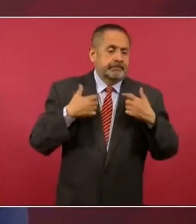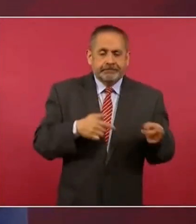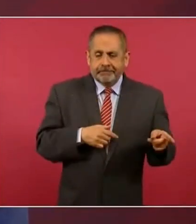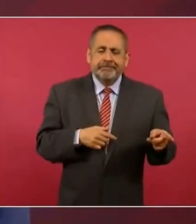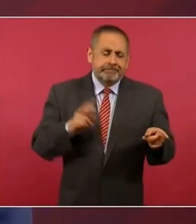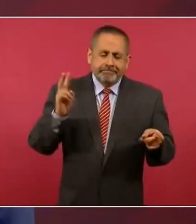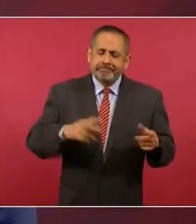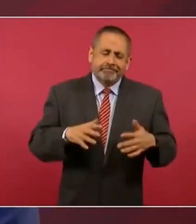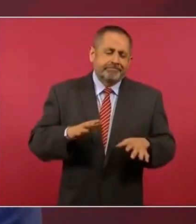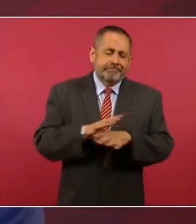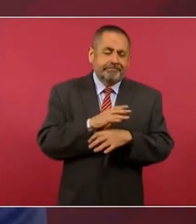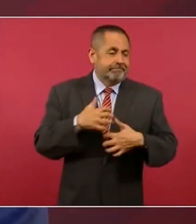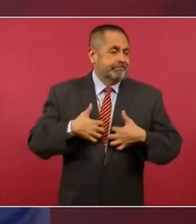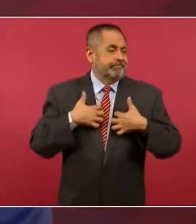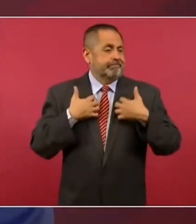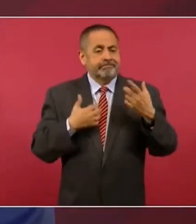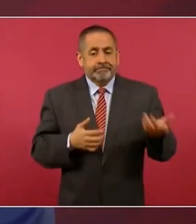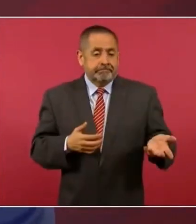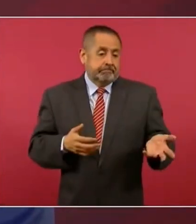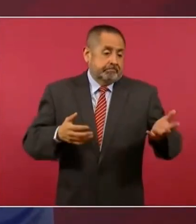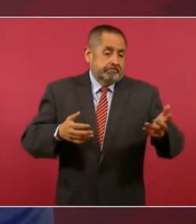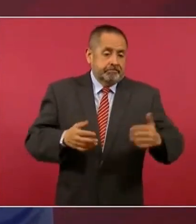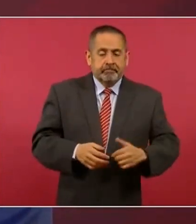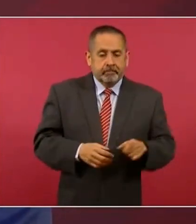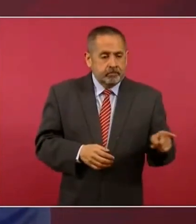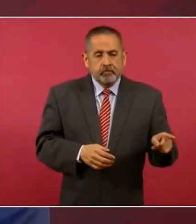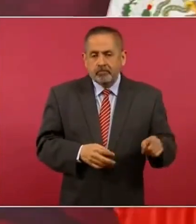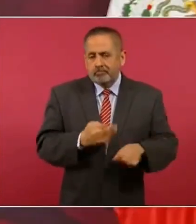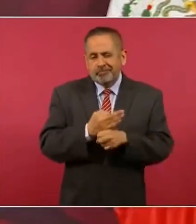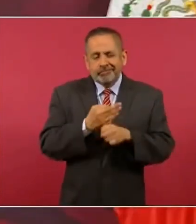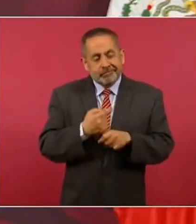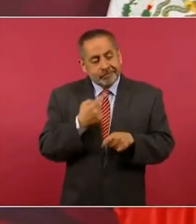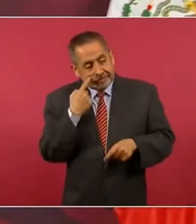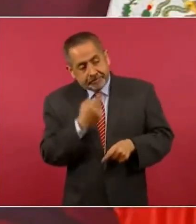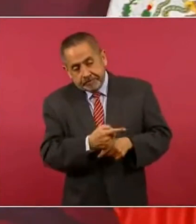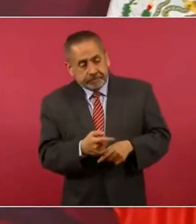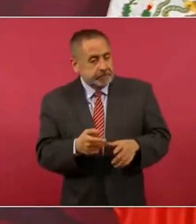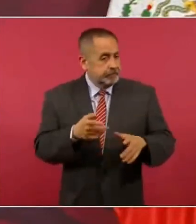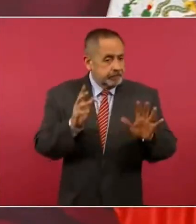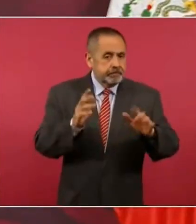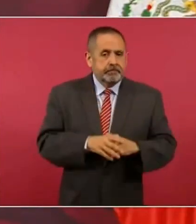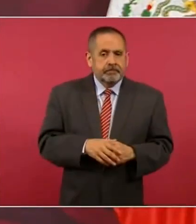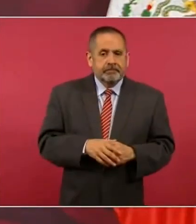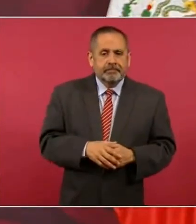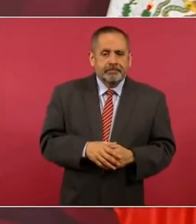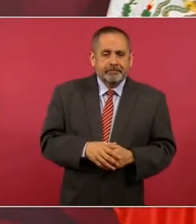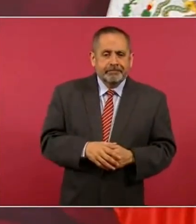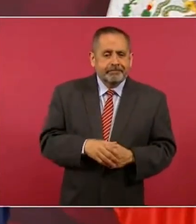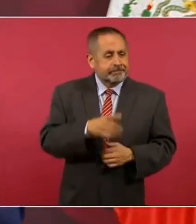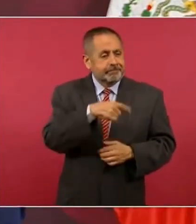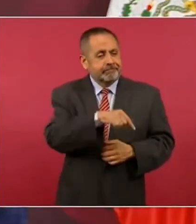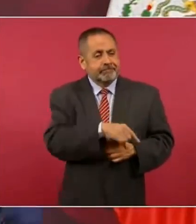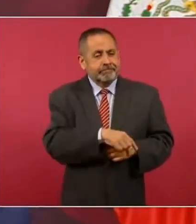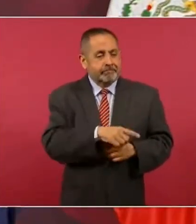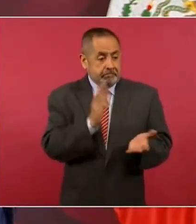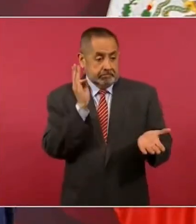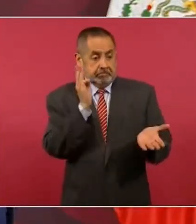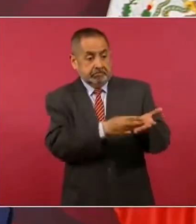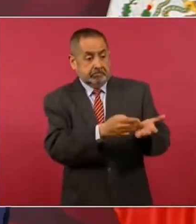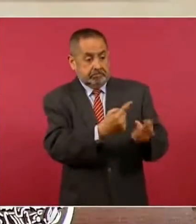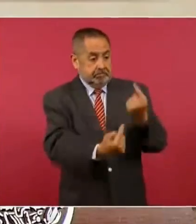la transformación que se está llevando a cabo. Pero de eso a que